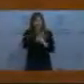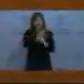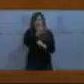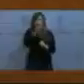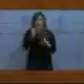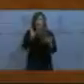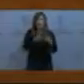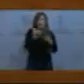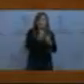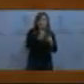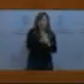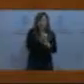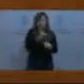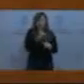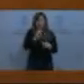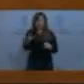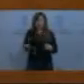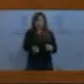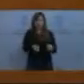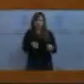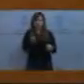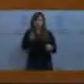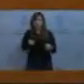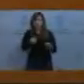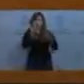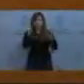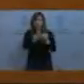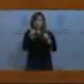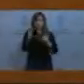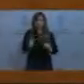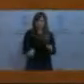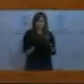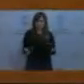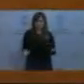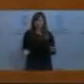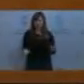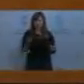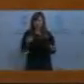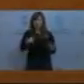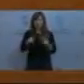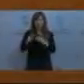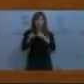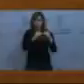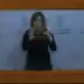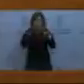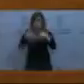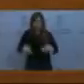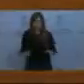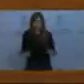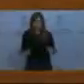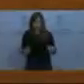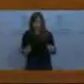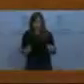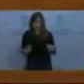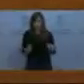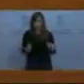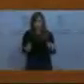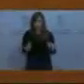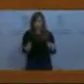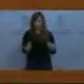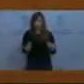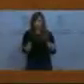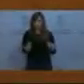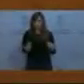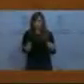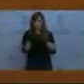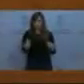Trabajo para el PKI, también han llegado a la misma conclusión. Existe una inequidad en 3 puntos, que serán los